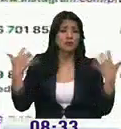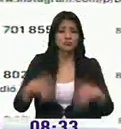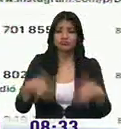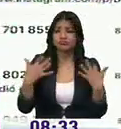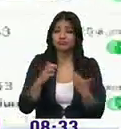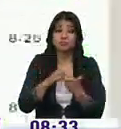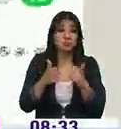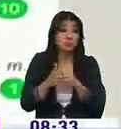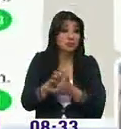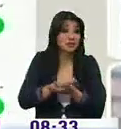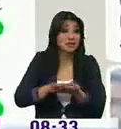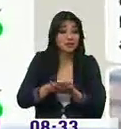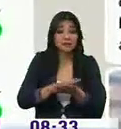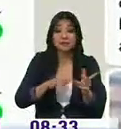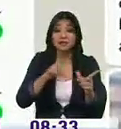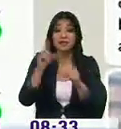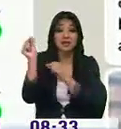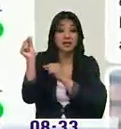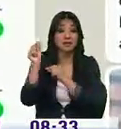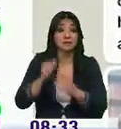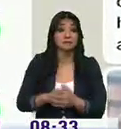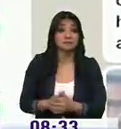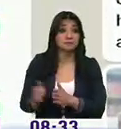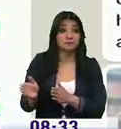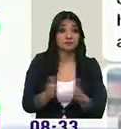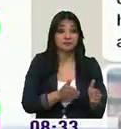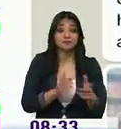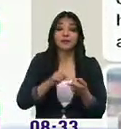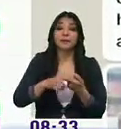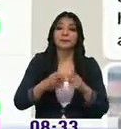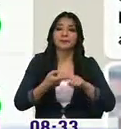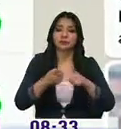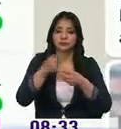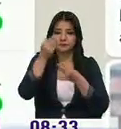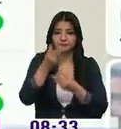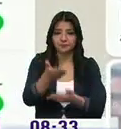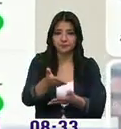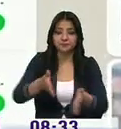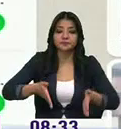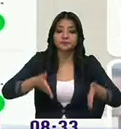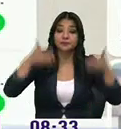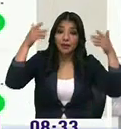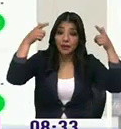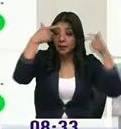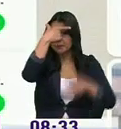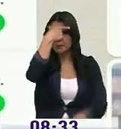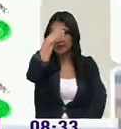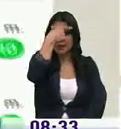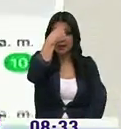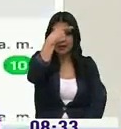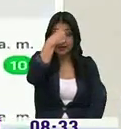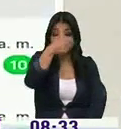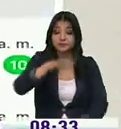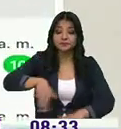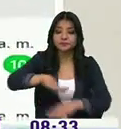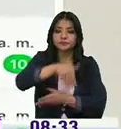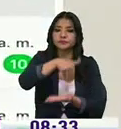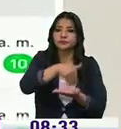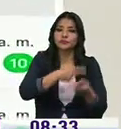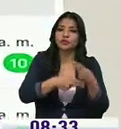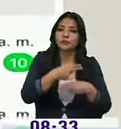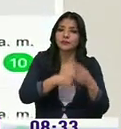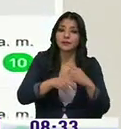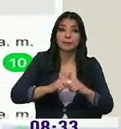lío terrible el que se tiene. Robert y amigos de TVC, esto es en La Marín. Aquí existía un mini centro comercial, pero